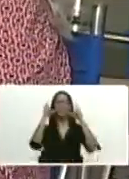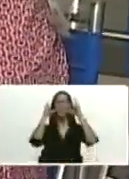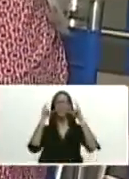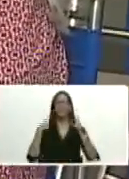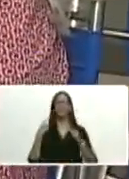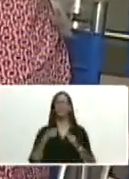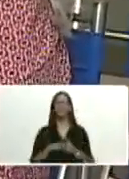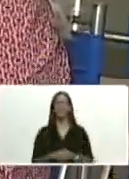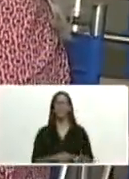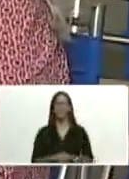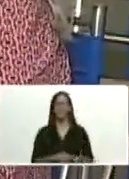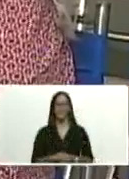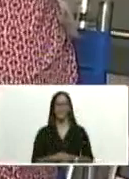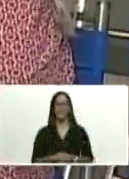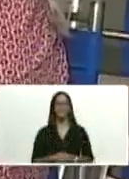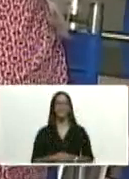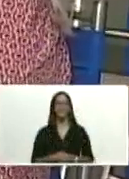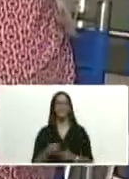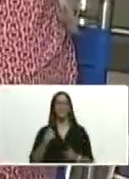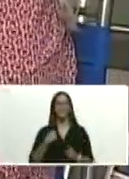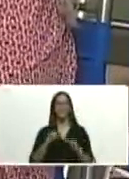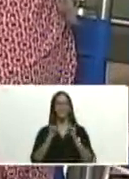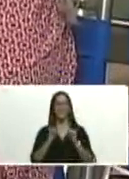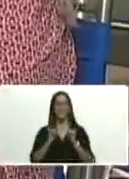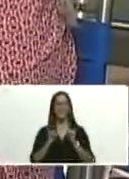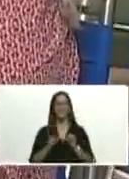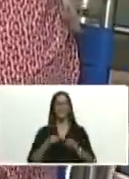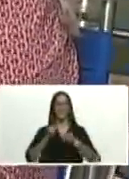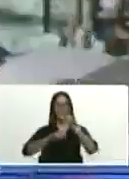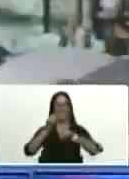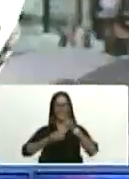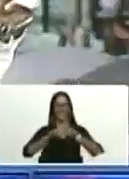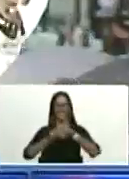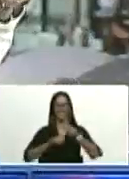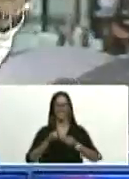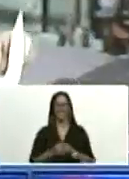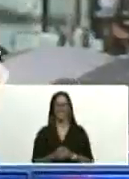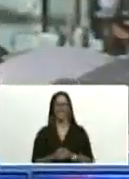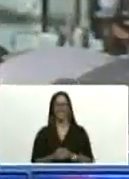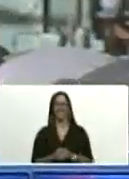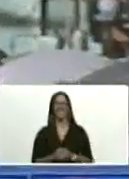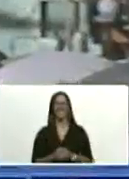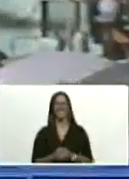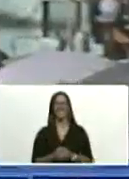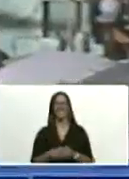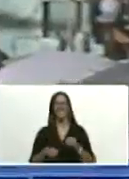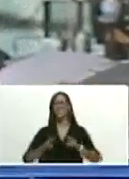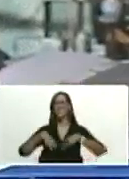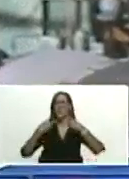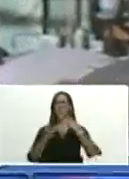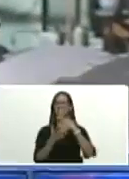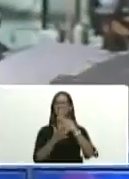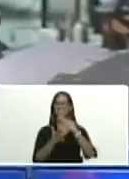que tiene ahora verdad yo mismo se los diseñé innovación y tecnología